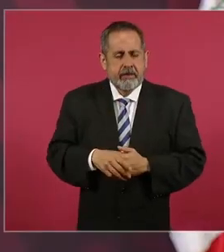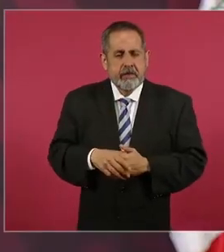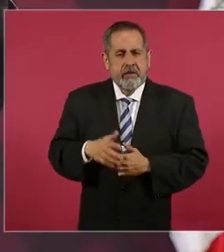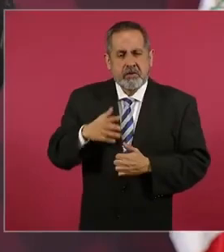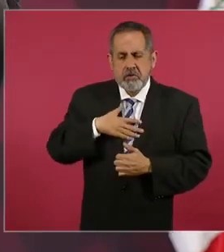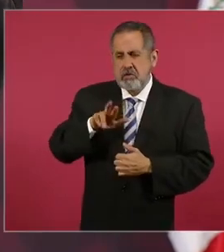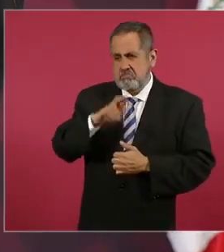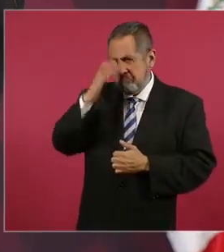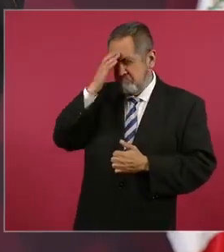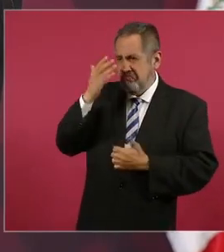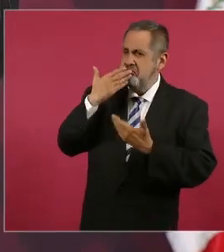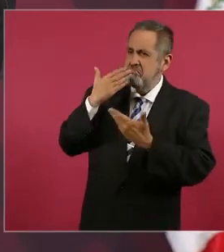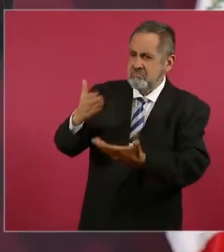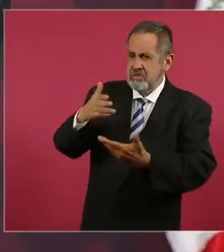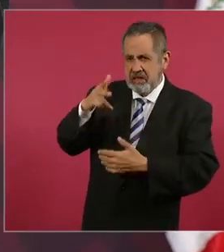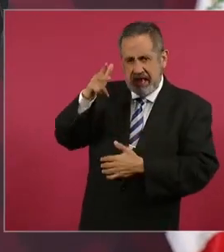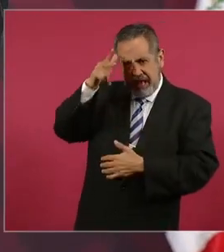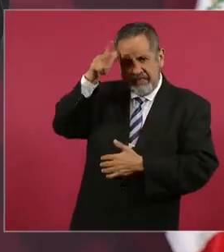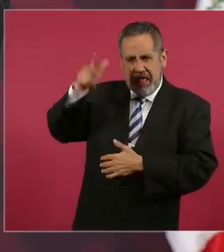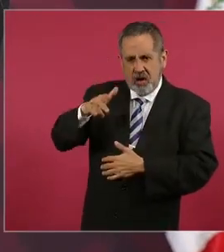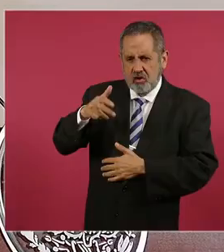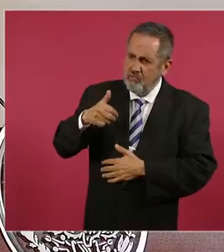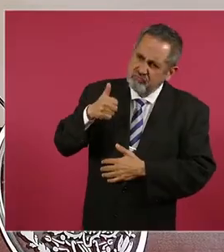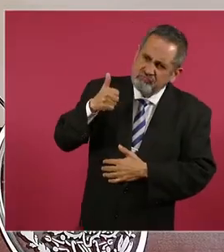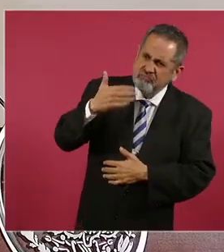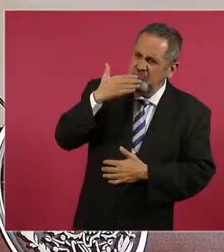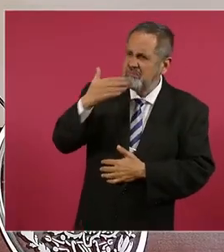reconocemos a Hidalgo como padre de nuestra patria,